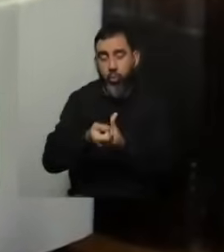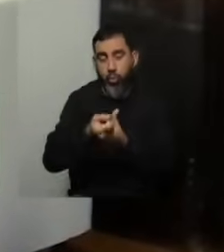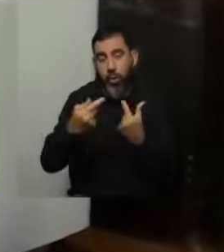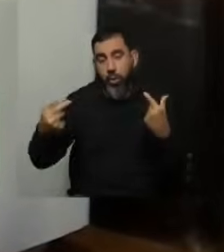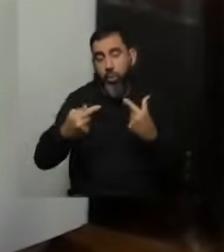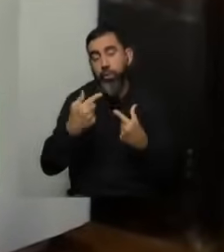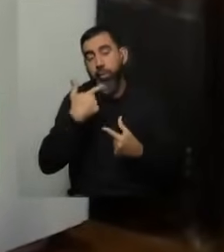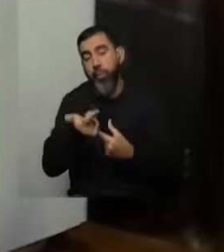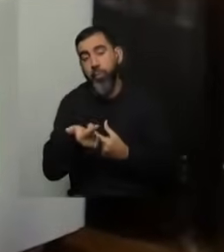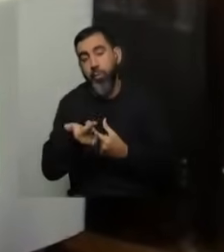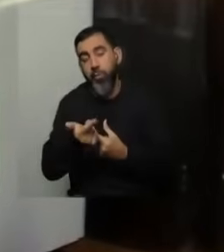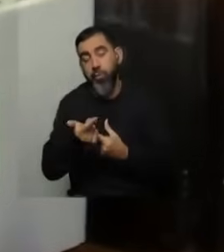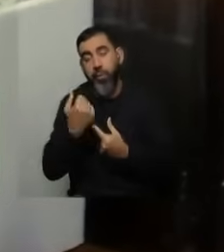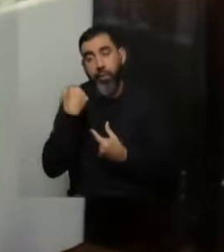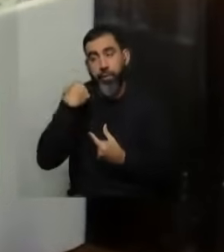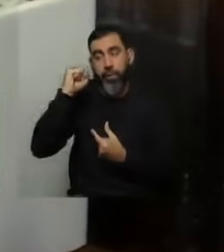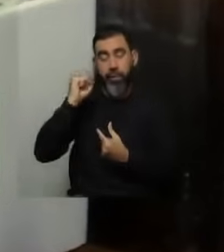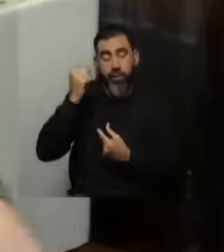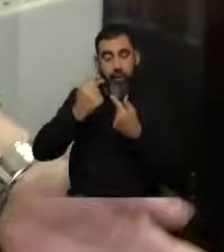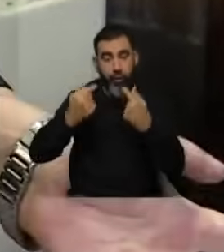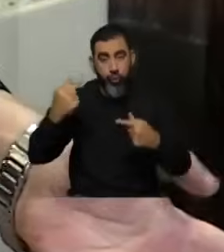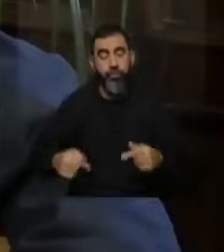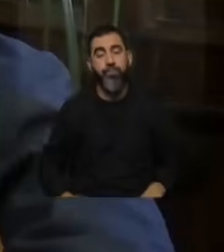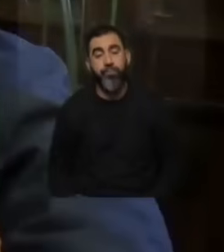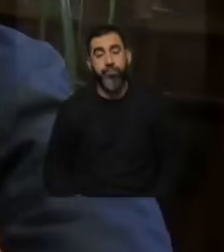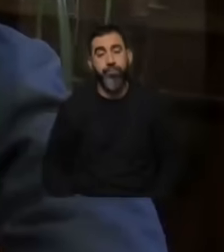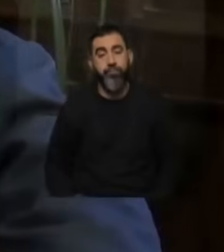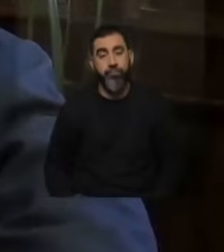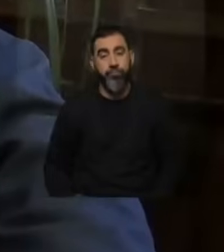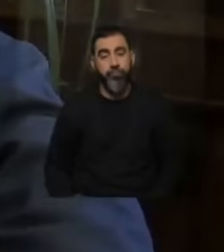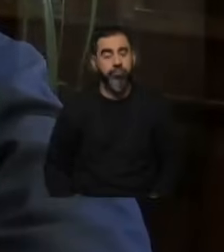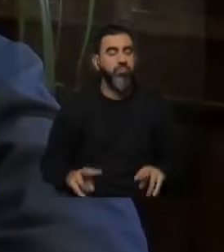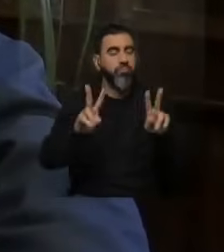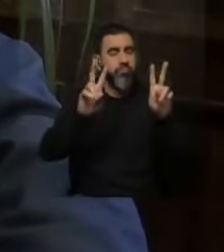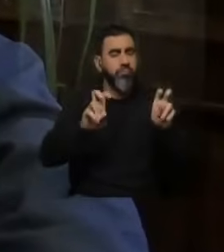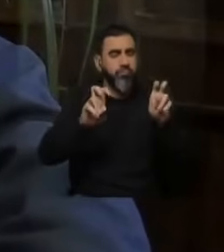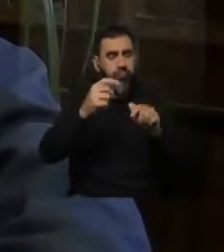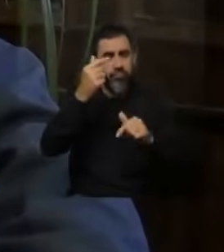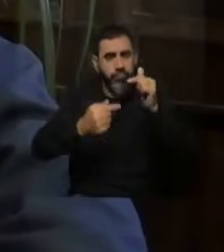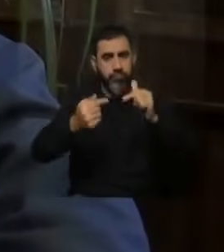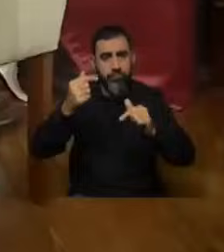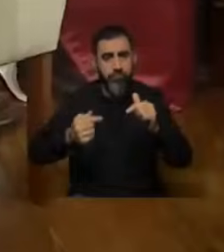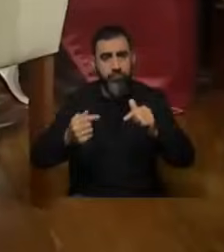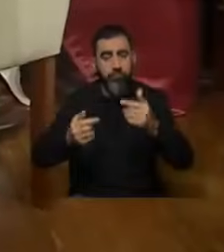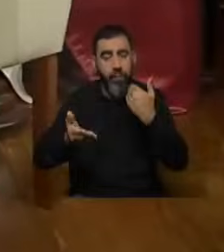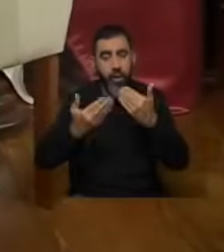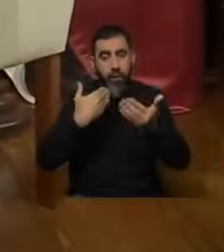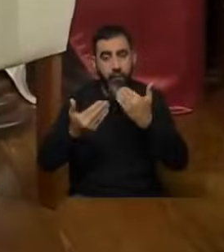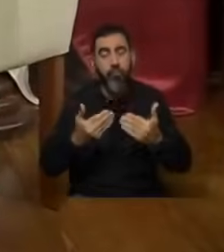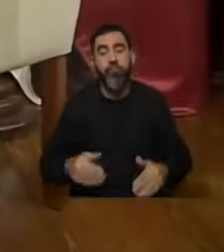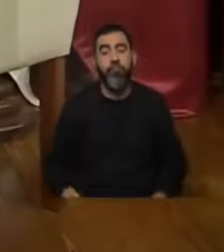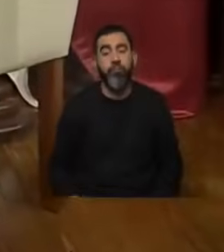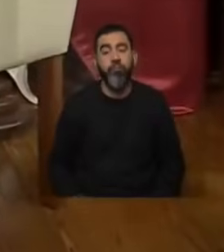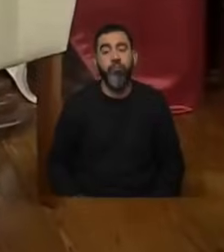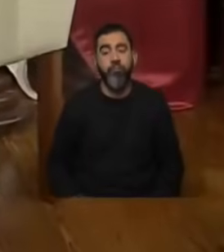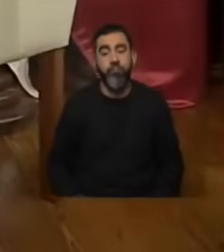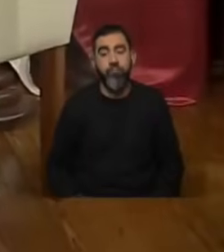la a la delincuencia en fin una serie de temas que abordamos y y